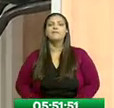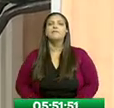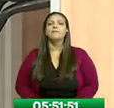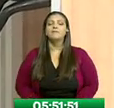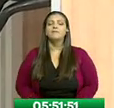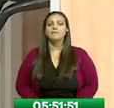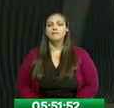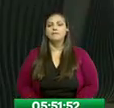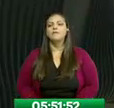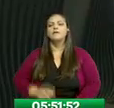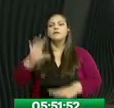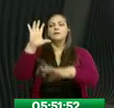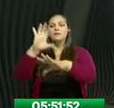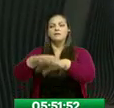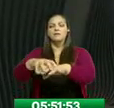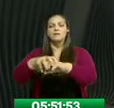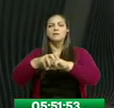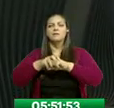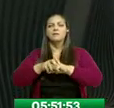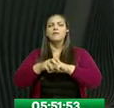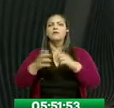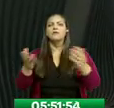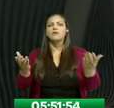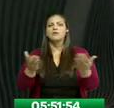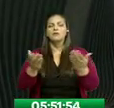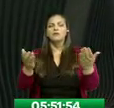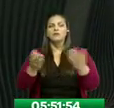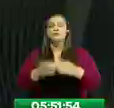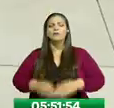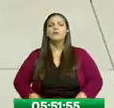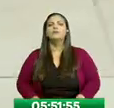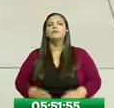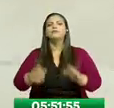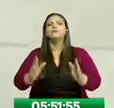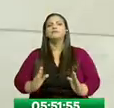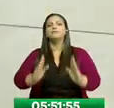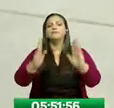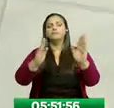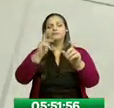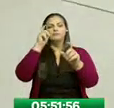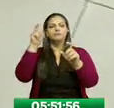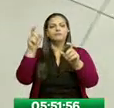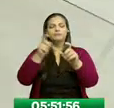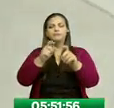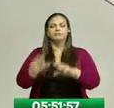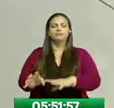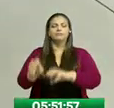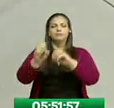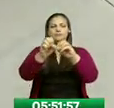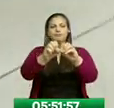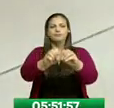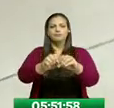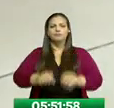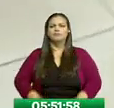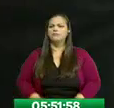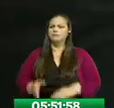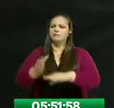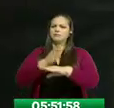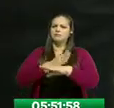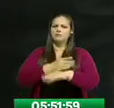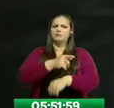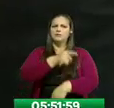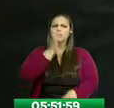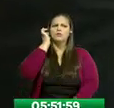las dependencias de la Fiscalía de Flagrancias en el cuartel Modelo. Se conoció que en su contra pesaba una boleta